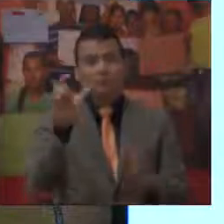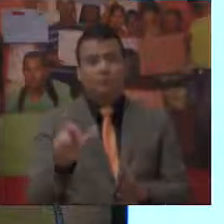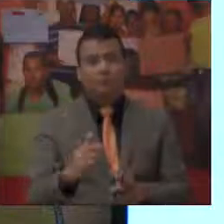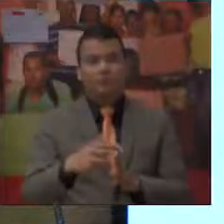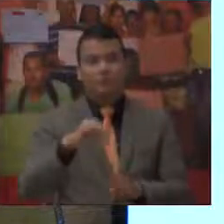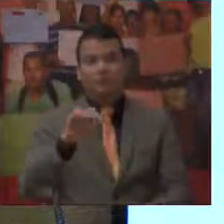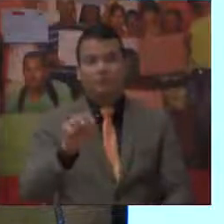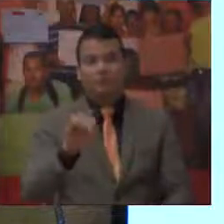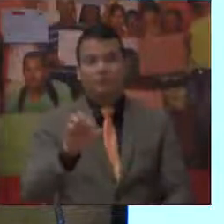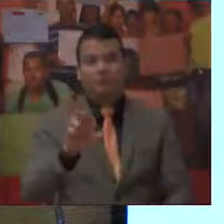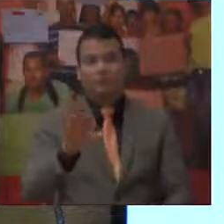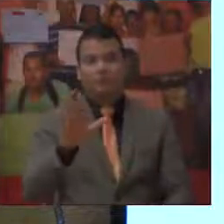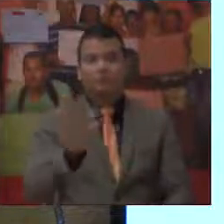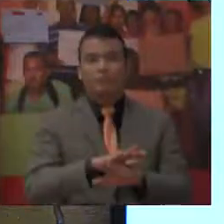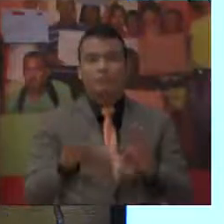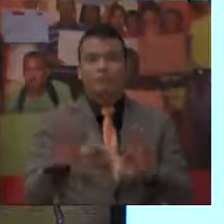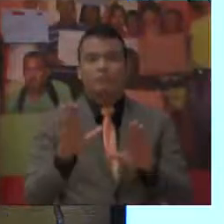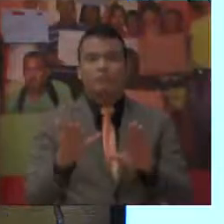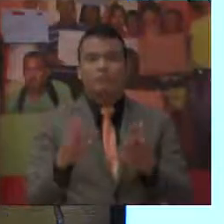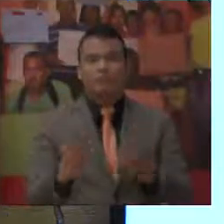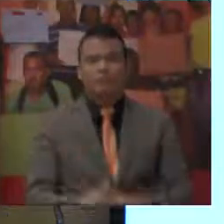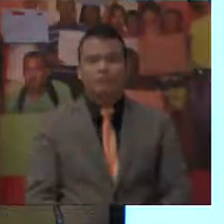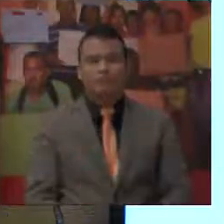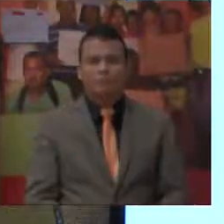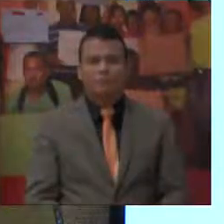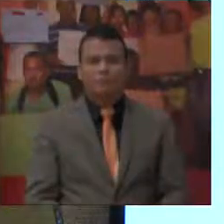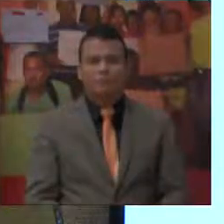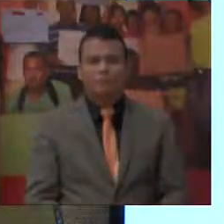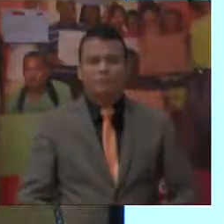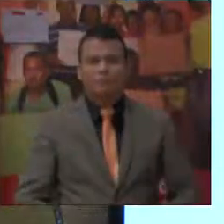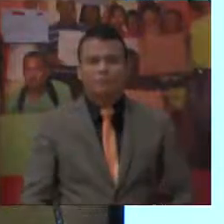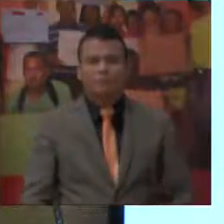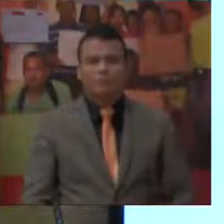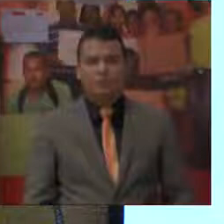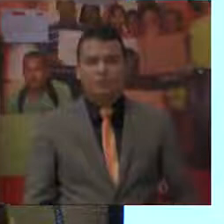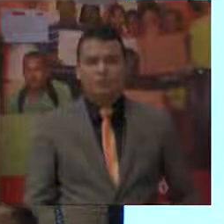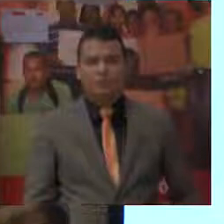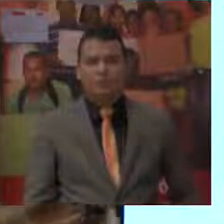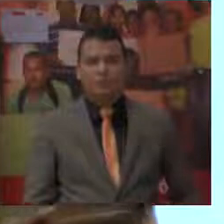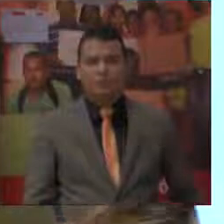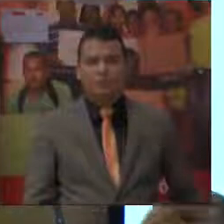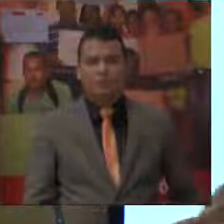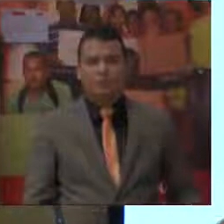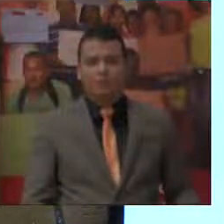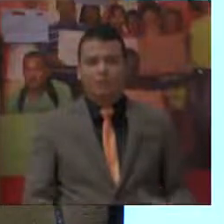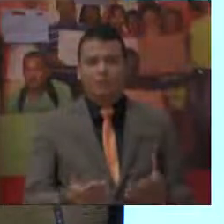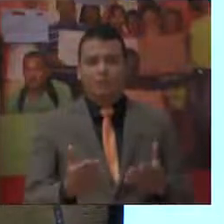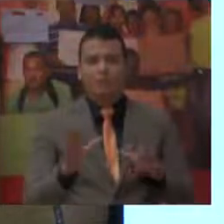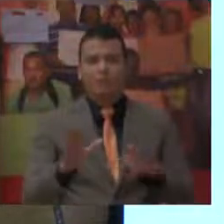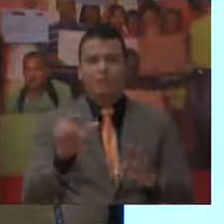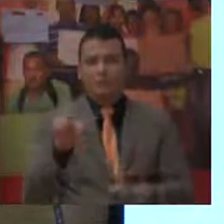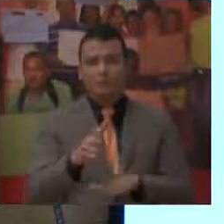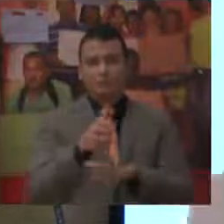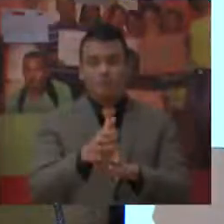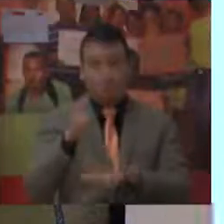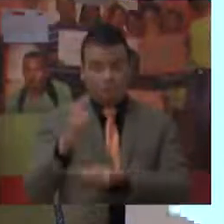Sarmiento, jefe de la Oficina de la Asesora Jurídica de la ACR. Jefe de la Oficina Asesora Jurídica de la ACR.